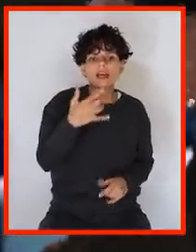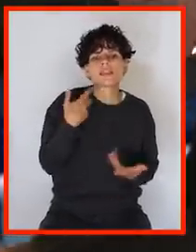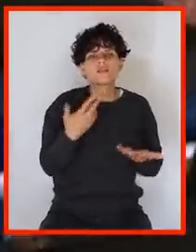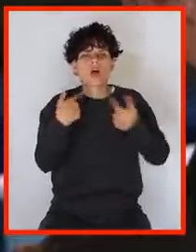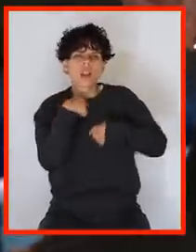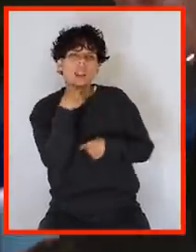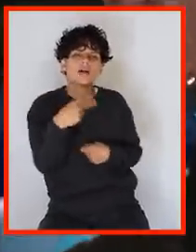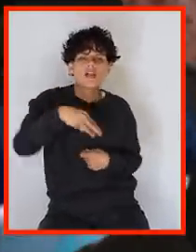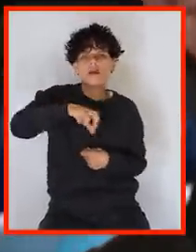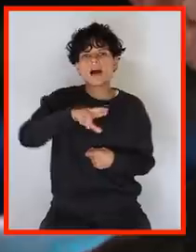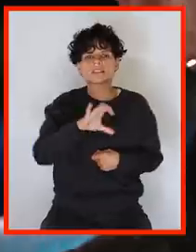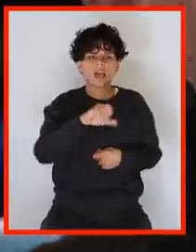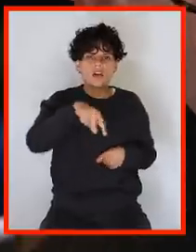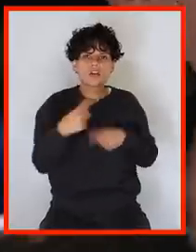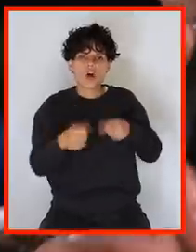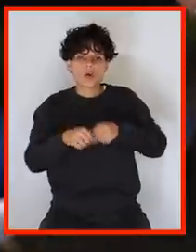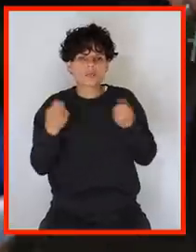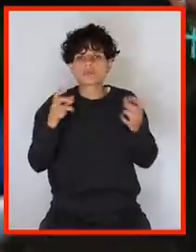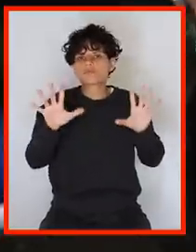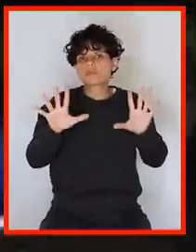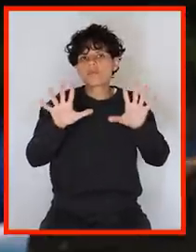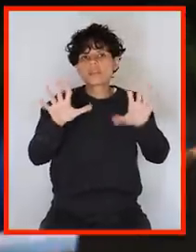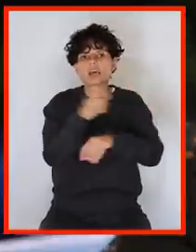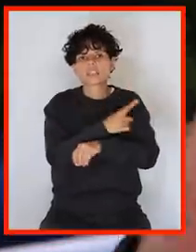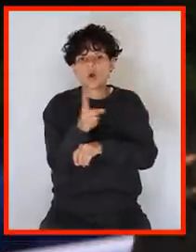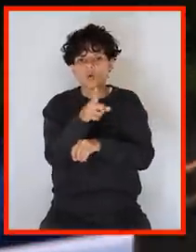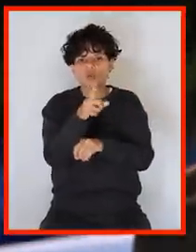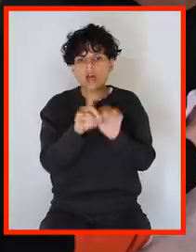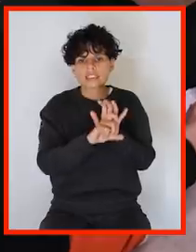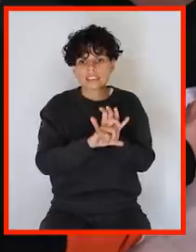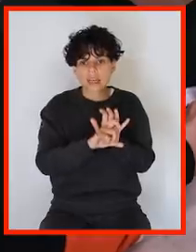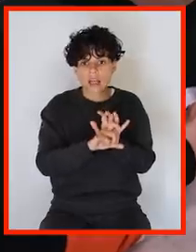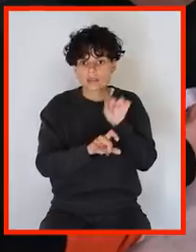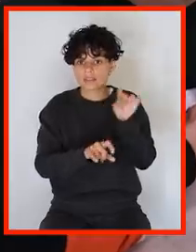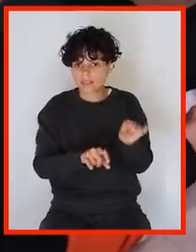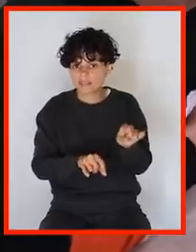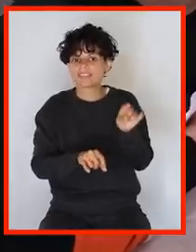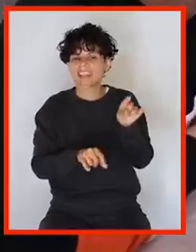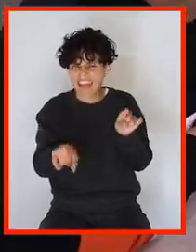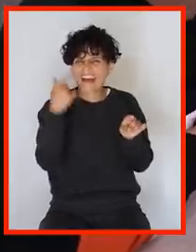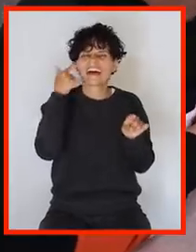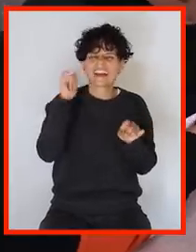la voz de que el mar ya no te rompe. Una weá como de 10 segundos al Instagram, po. Y yo dije,